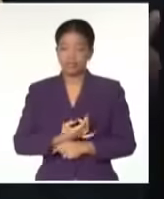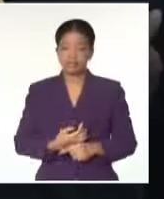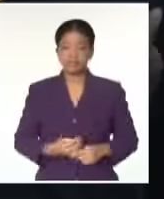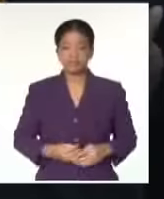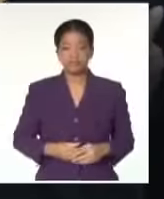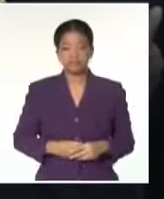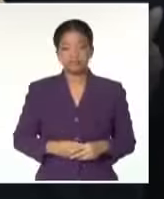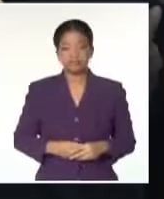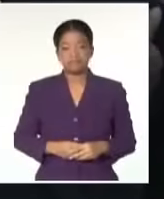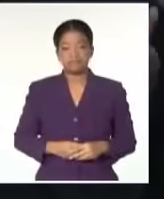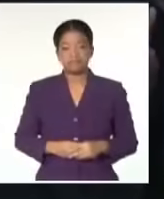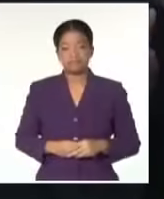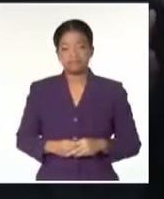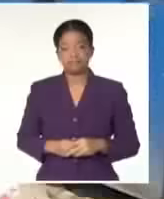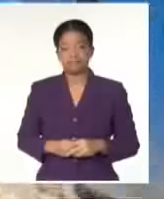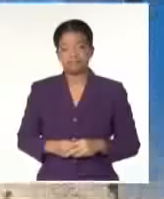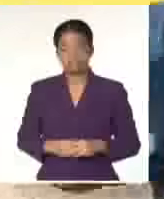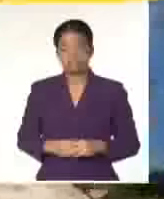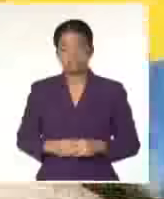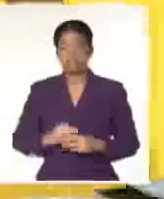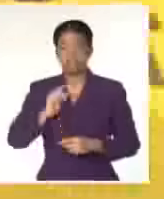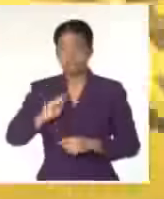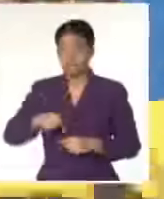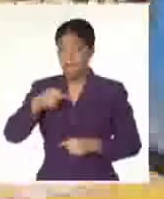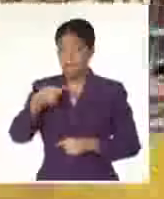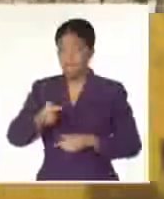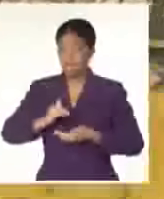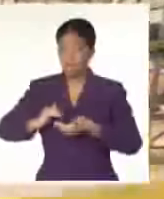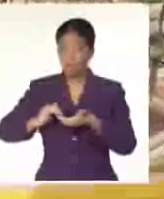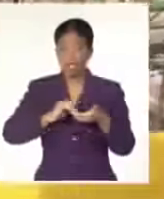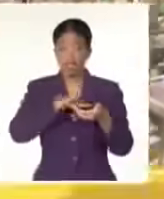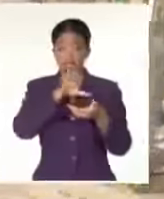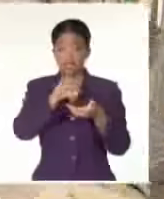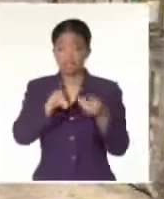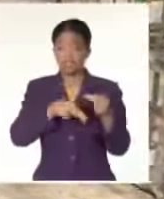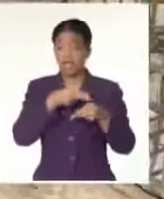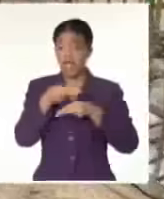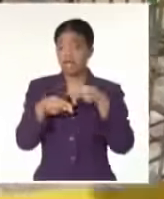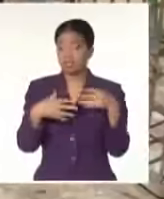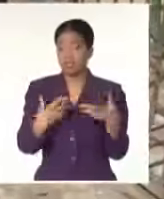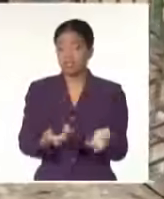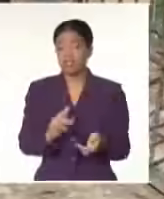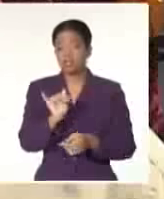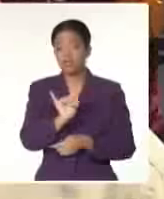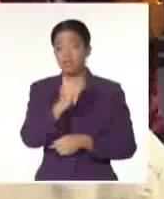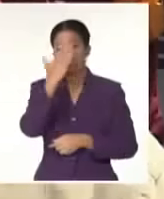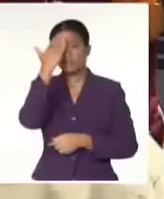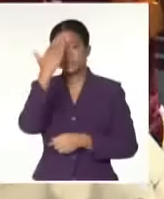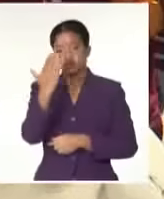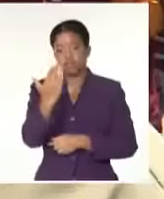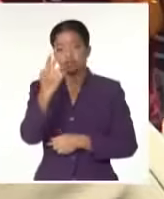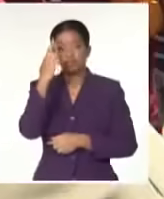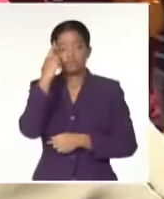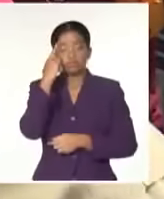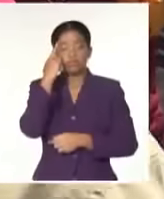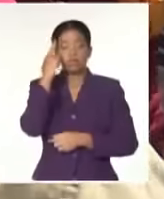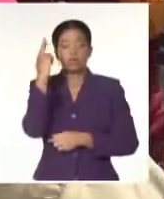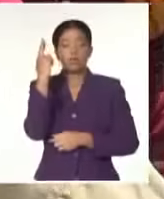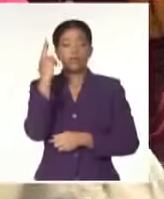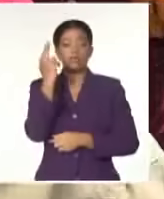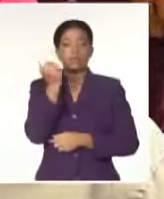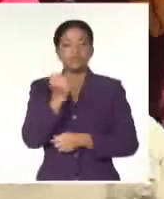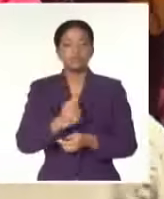mañana me decían los compañeros que se va a hacer ese tributo que se hace en el monumento,